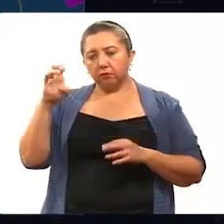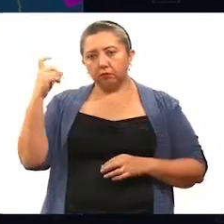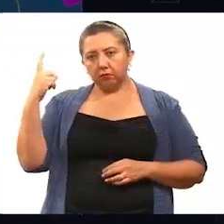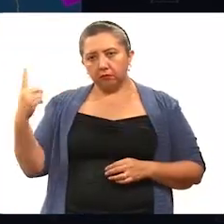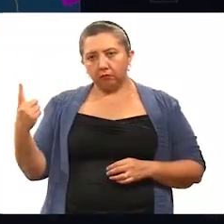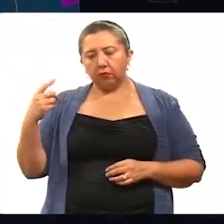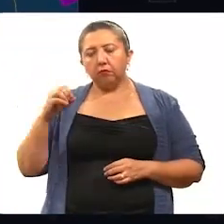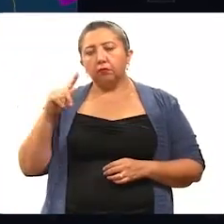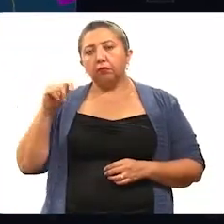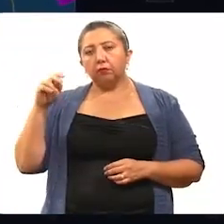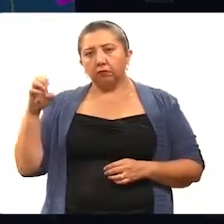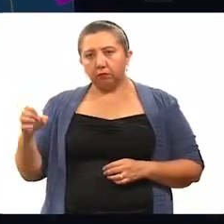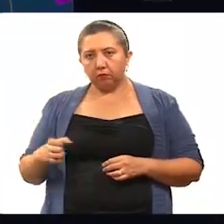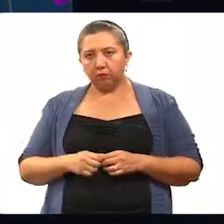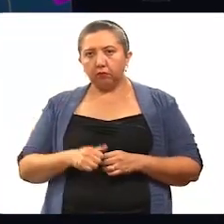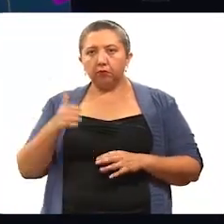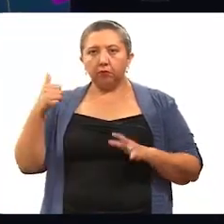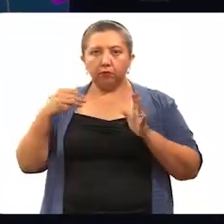16.401 en la zona oriente,